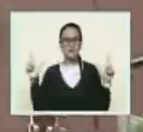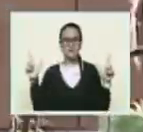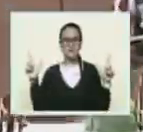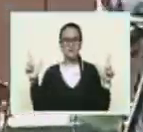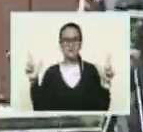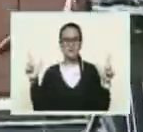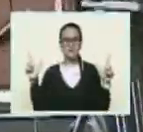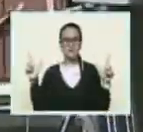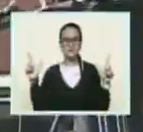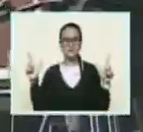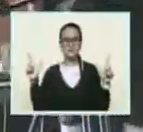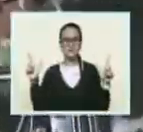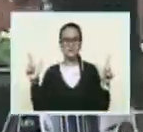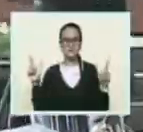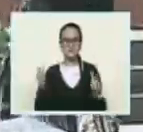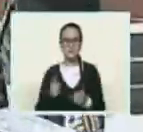victoria.